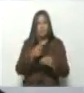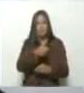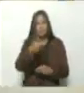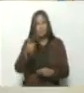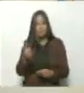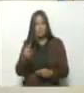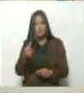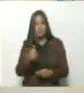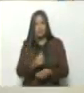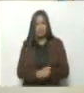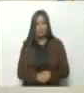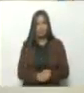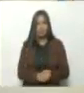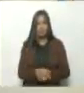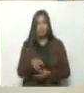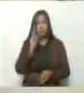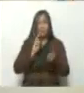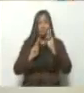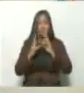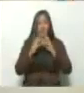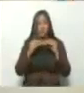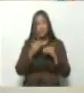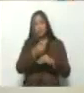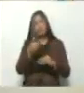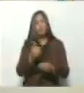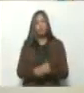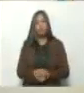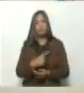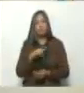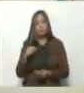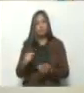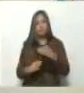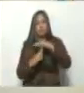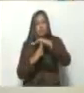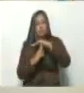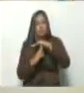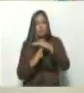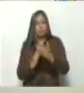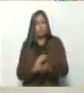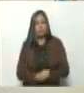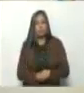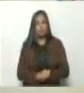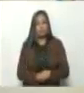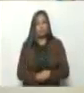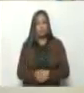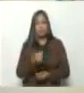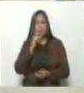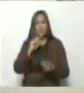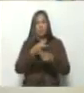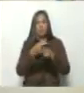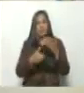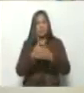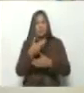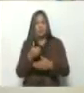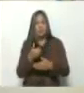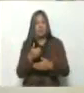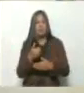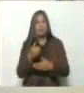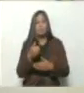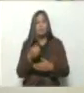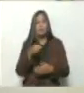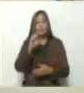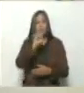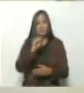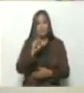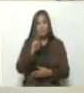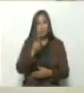estar limpia. Debe estar limpia. Ahora, y lo bonito que se ve limpia. Sí, fíjese, tenemos que hacer el corte. José Alberto López, quien es gerente general de Supra Caracas, va a